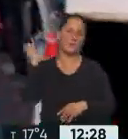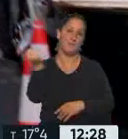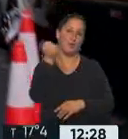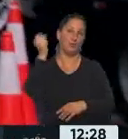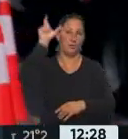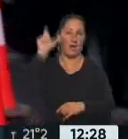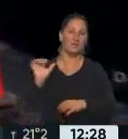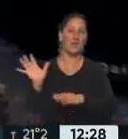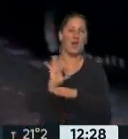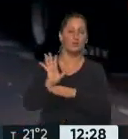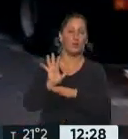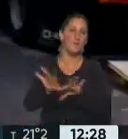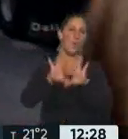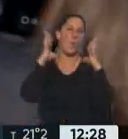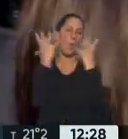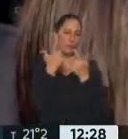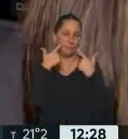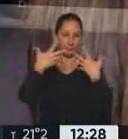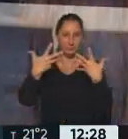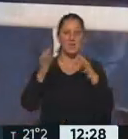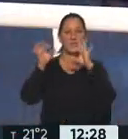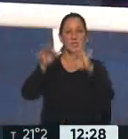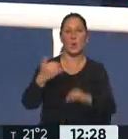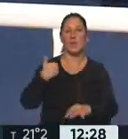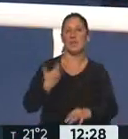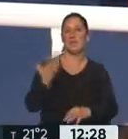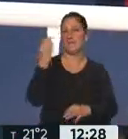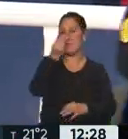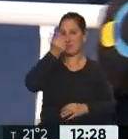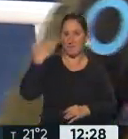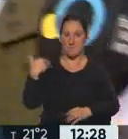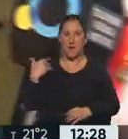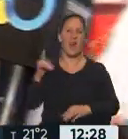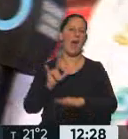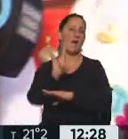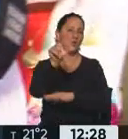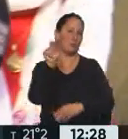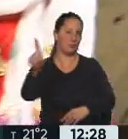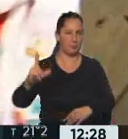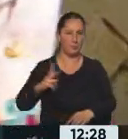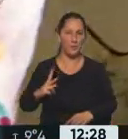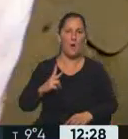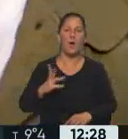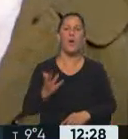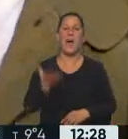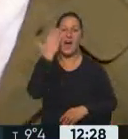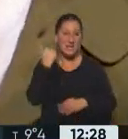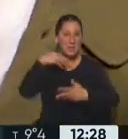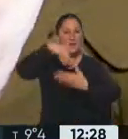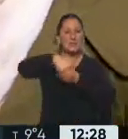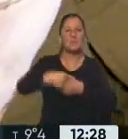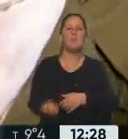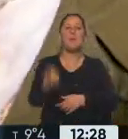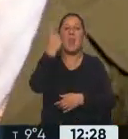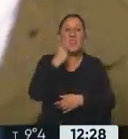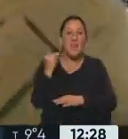importante actor a nivel mundial que llegó a la Argentina el pasado fin de semana en un avión privado, que ayer participó del primer día